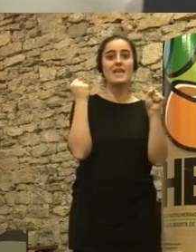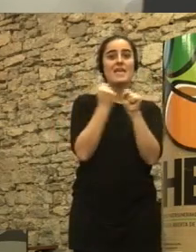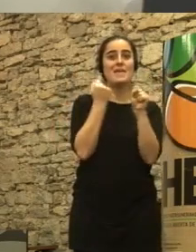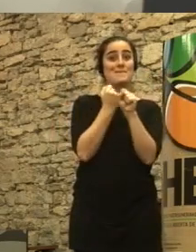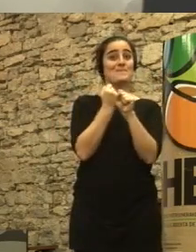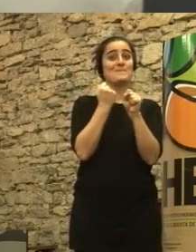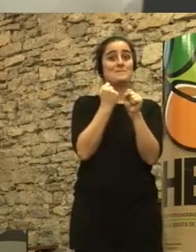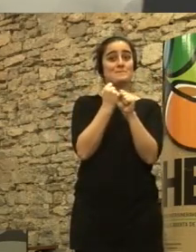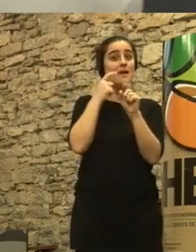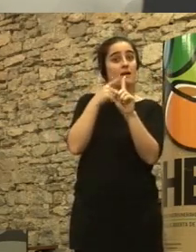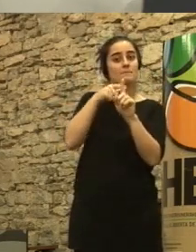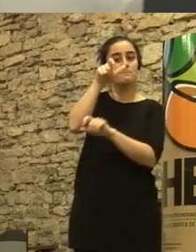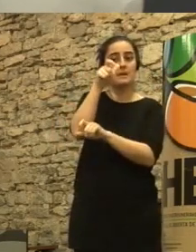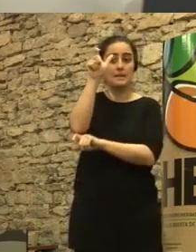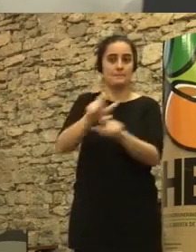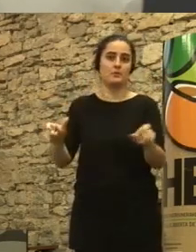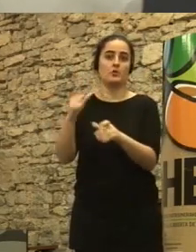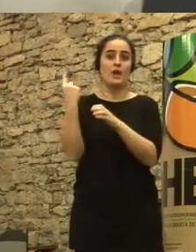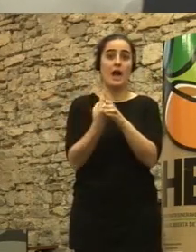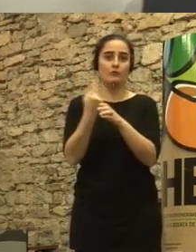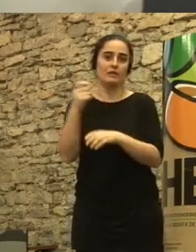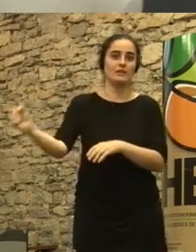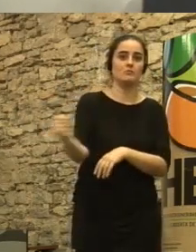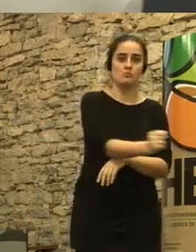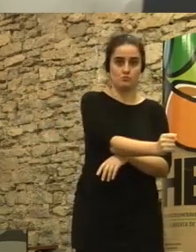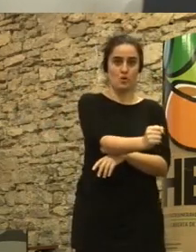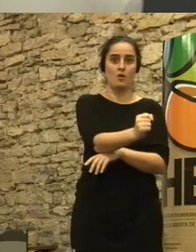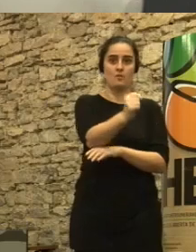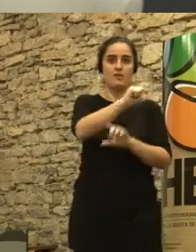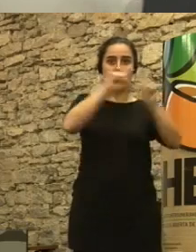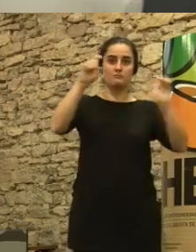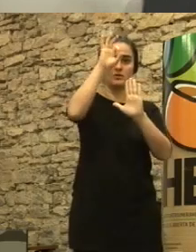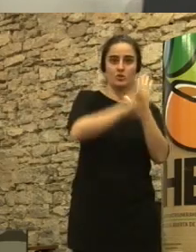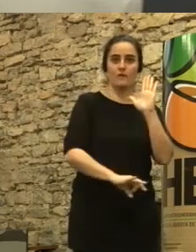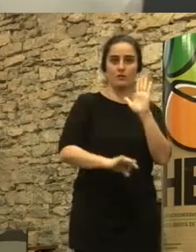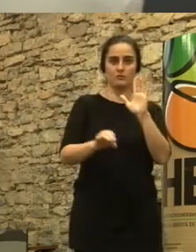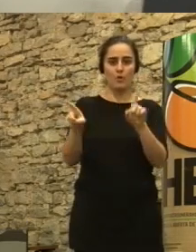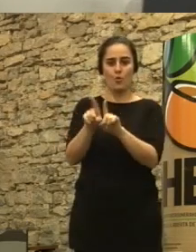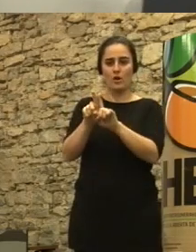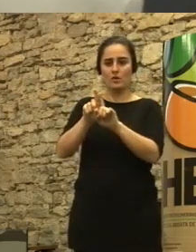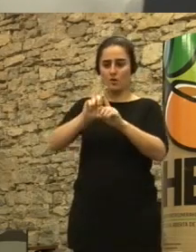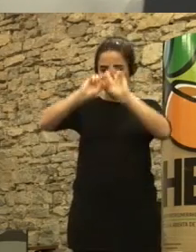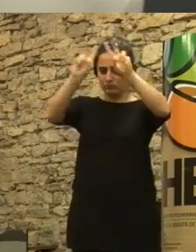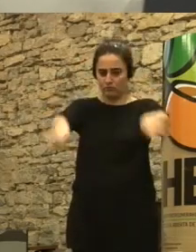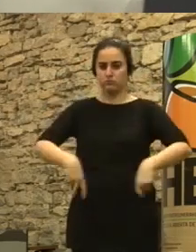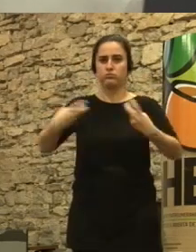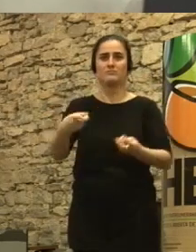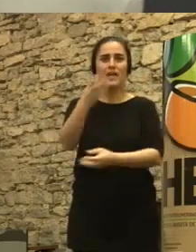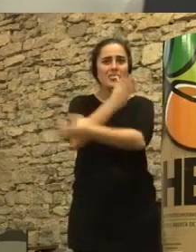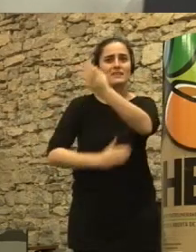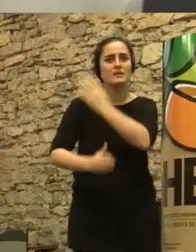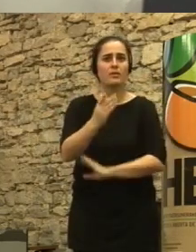de personas con autismo en las grandes empresas de software. Le dio la vuelta completa y dijo, no, esto no es una